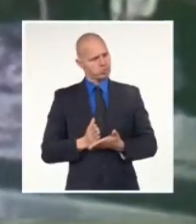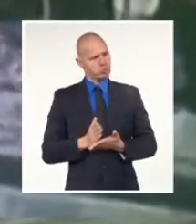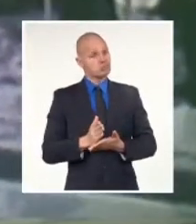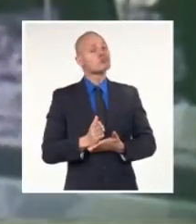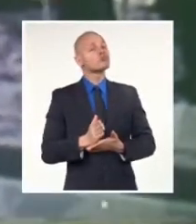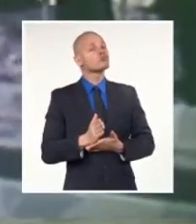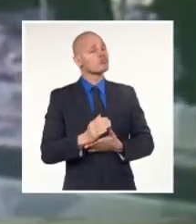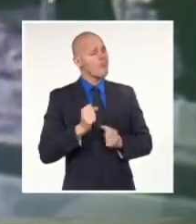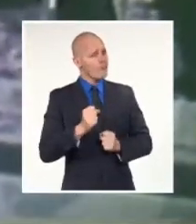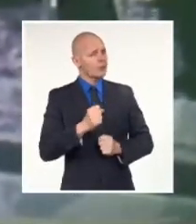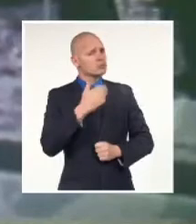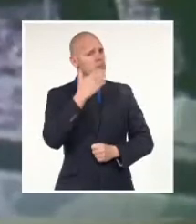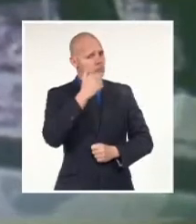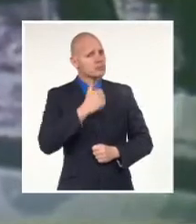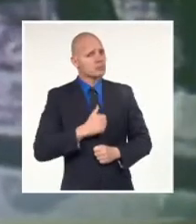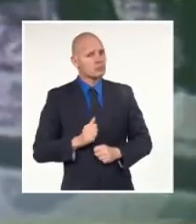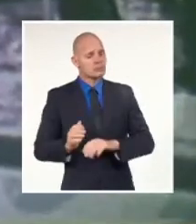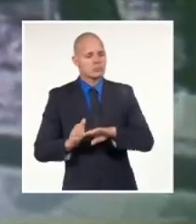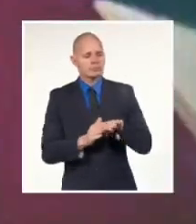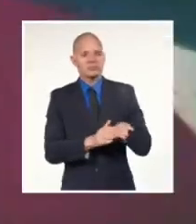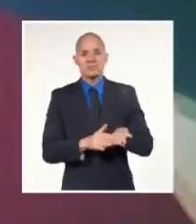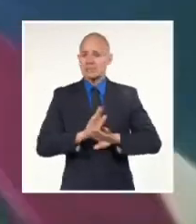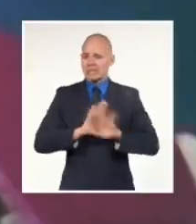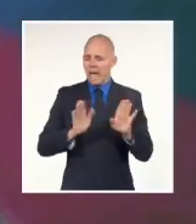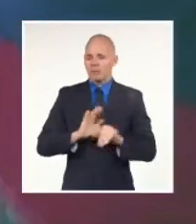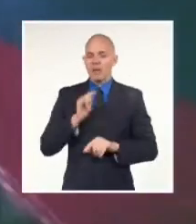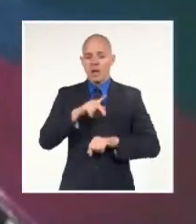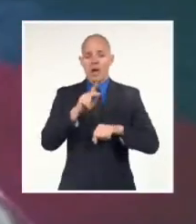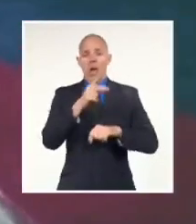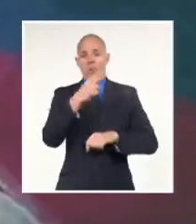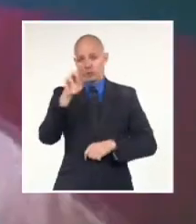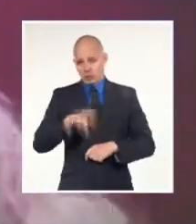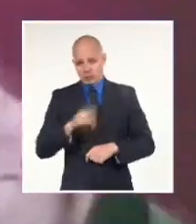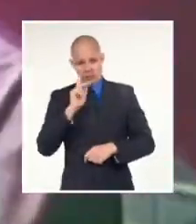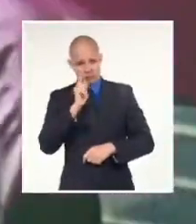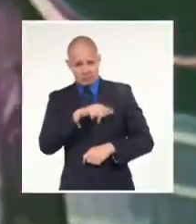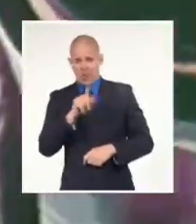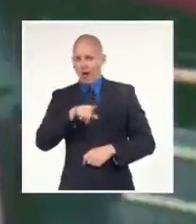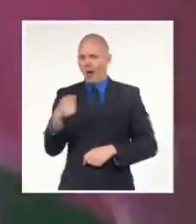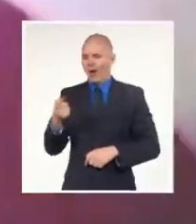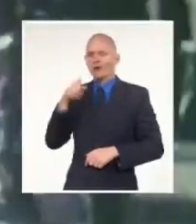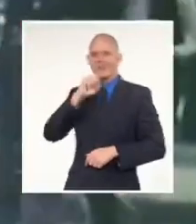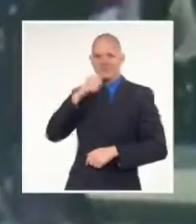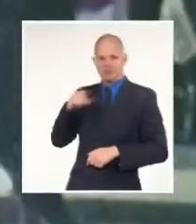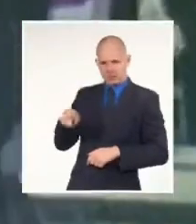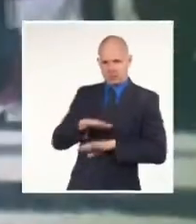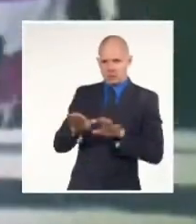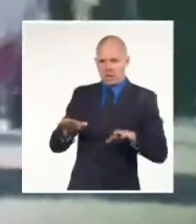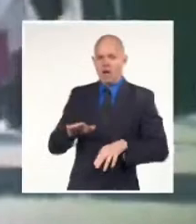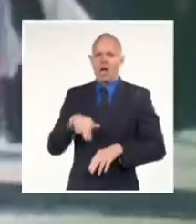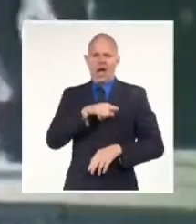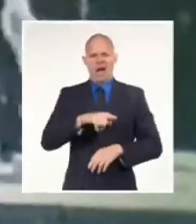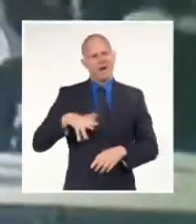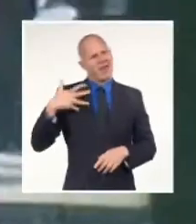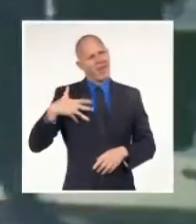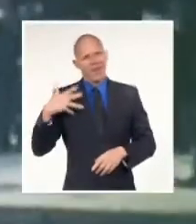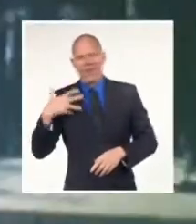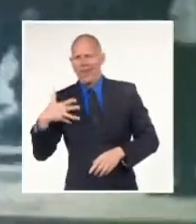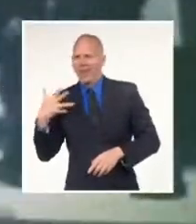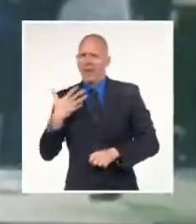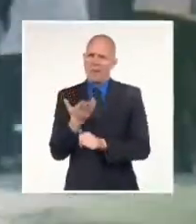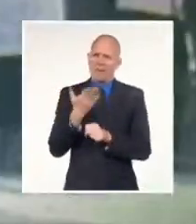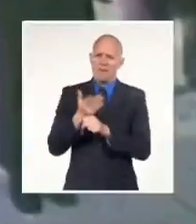Después de una larga campaña, tanto en Puerto Rico como en Estados Unidos, fue que logramos salir de la cárcel gracias a esos